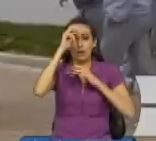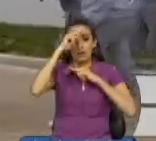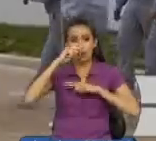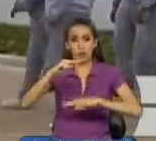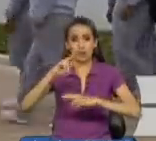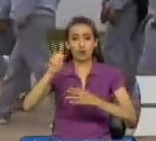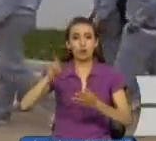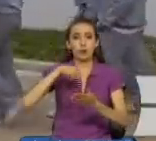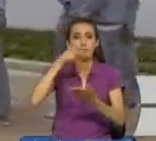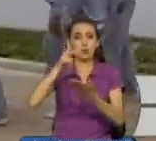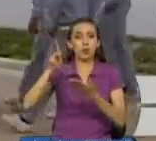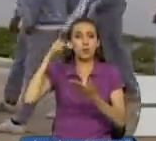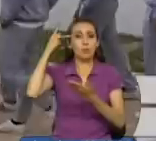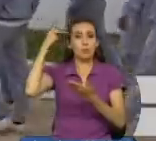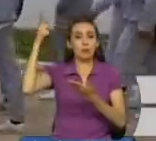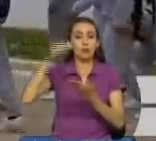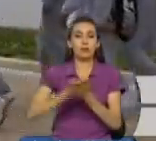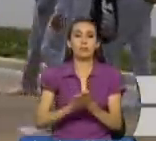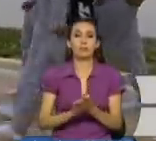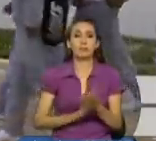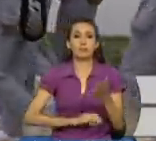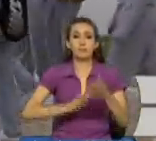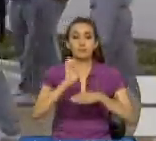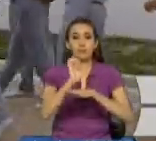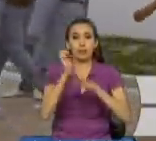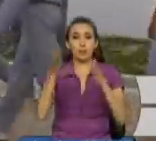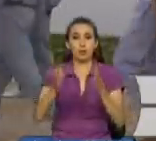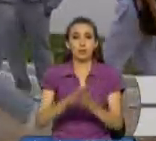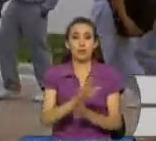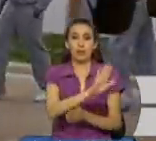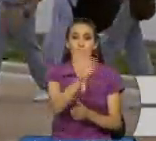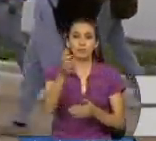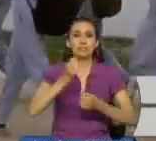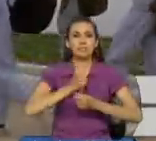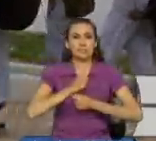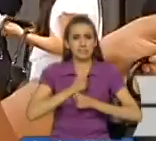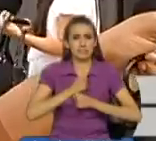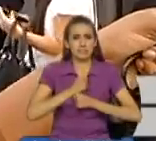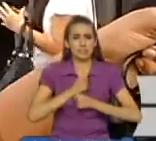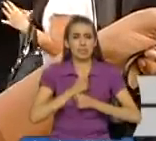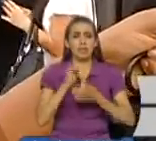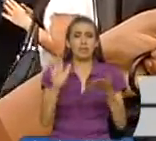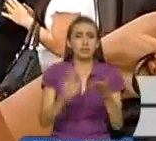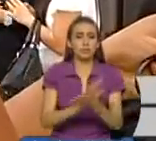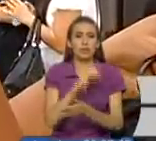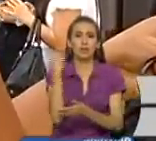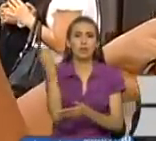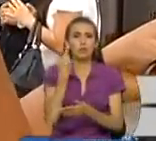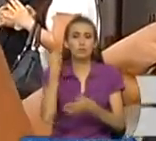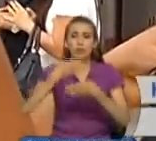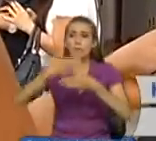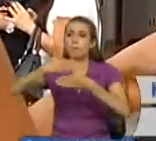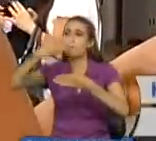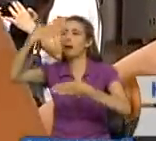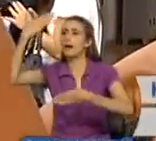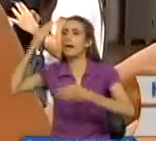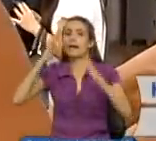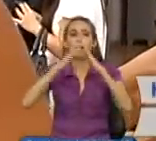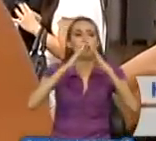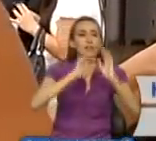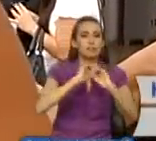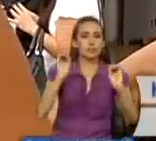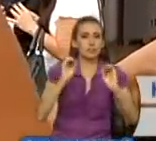poetisa y escritora ecuatoriana para que ellos sientan la pertenencia institucional que no solo sean cuatro paredes que acojan